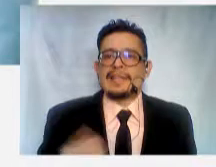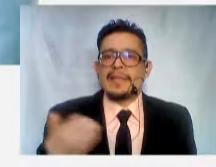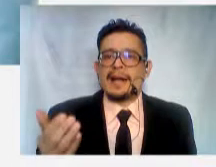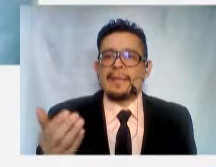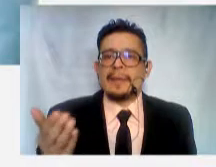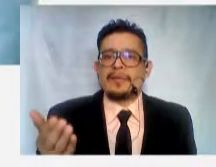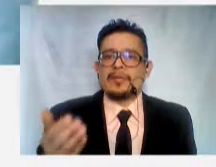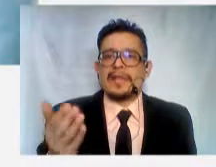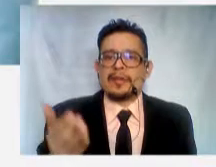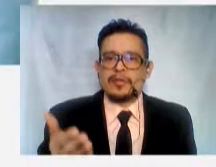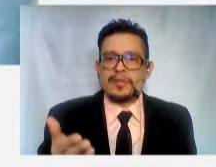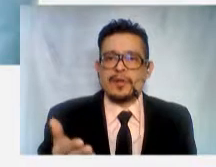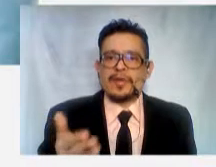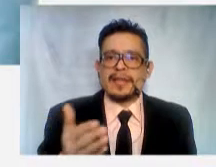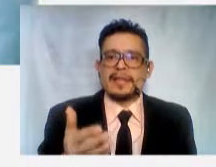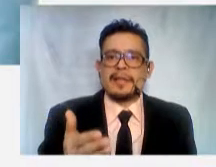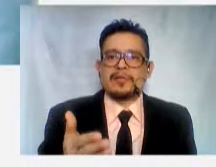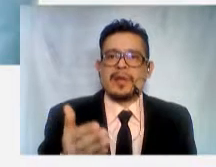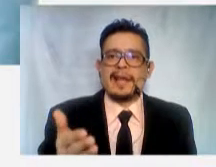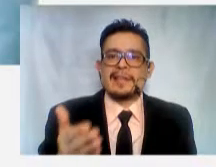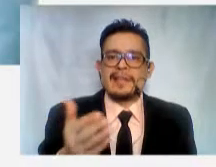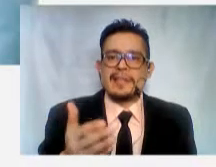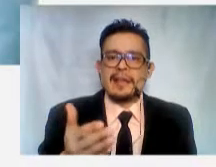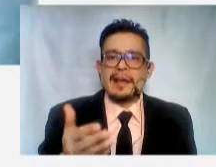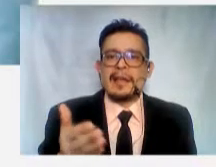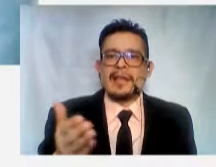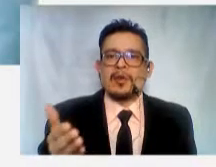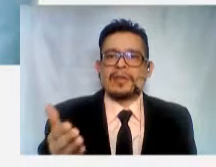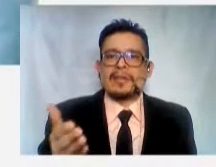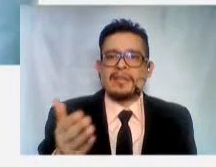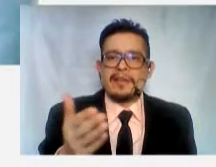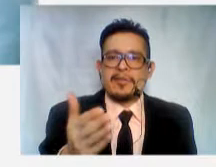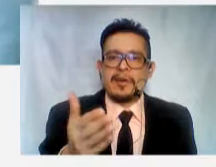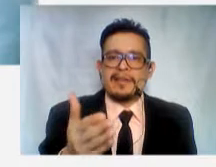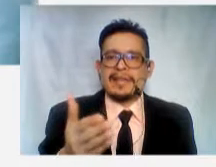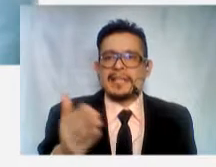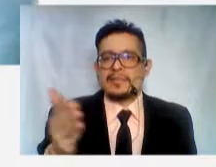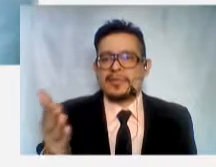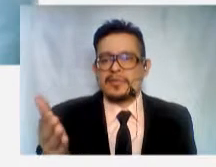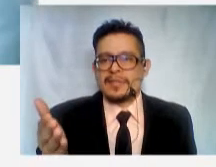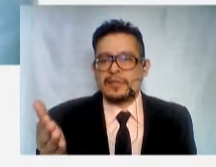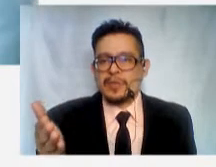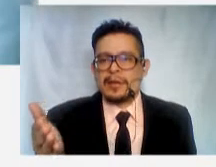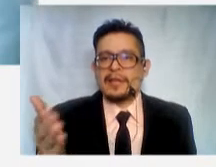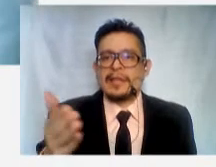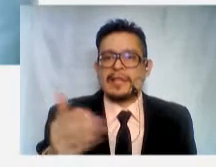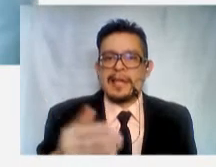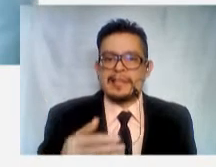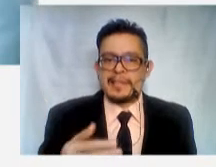acceder a la prevención diagnóstico y tratamiento del vih/sida y otras infecciones de transmisión sexual